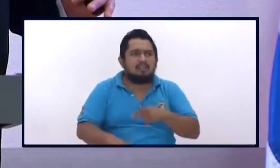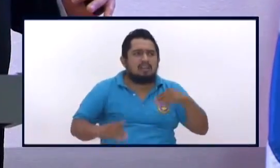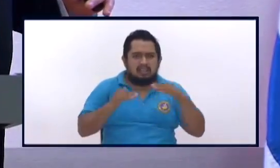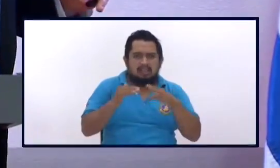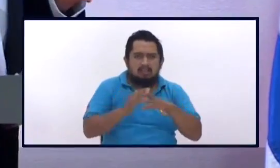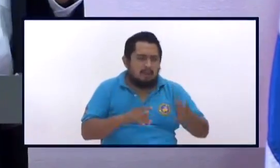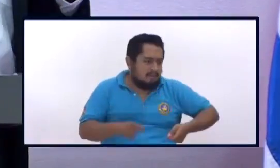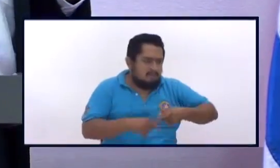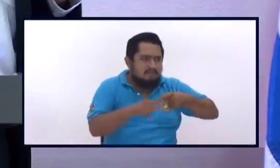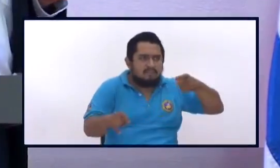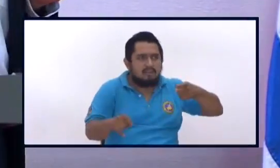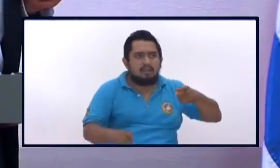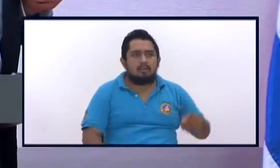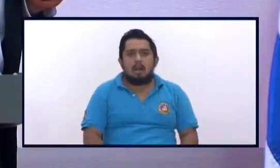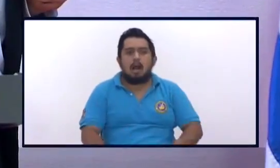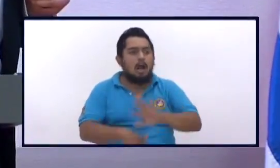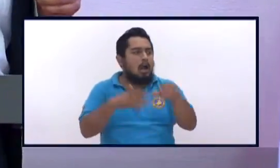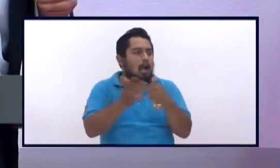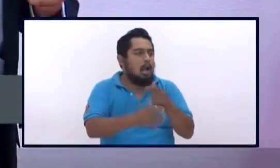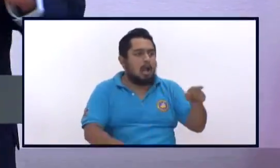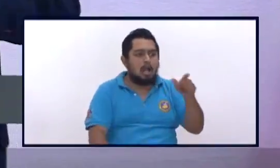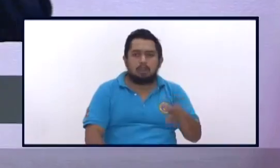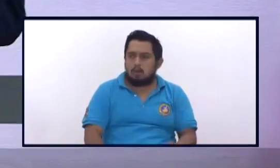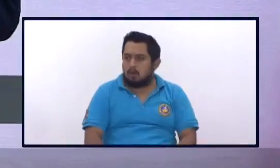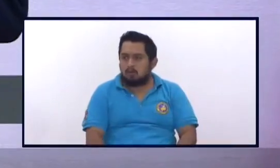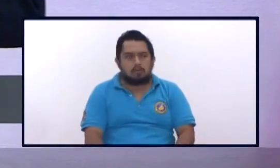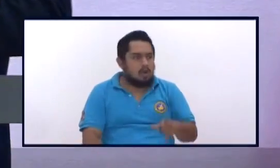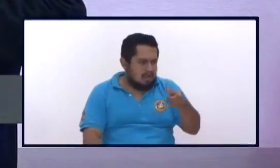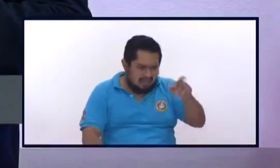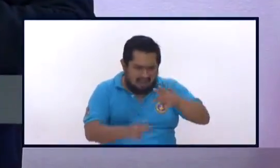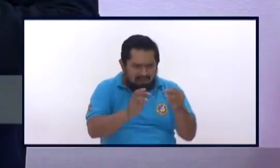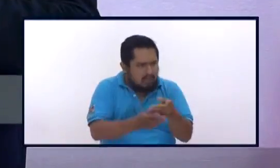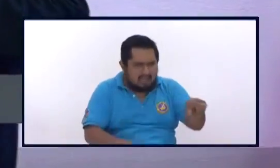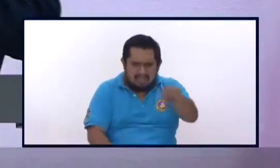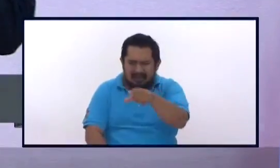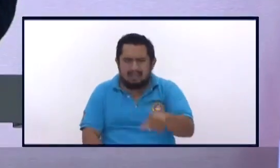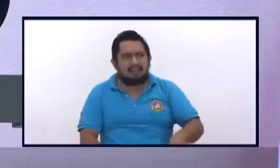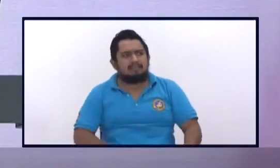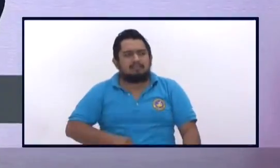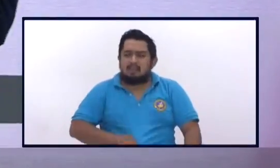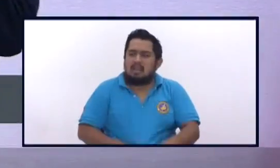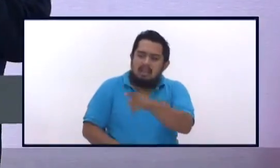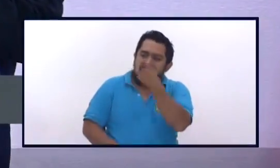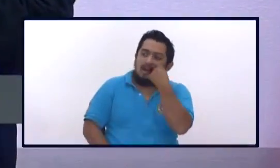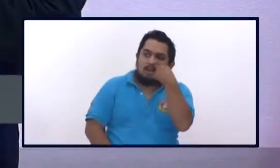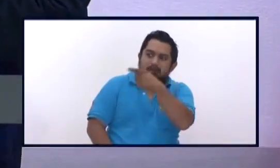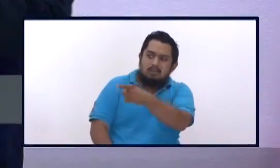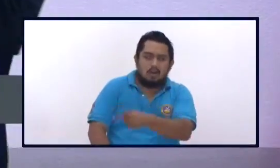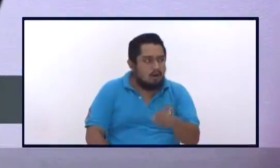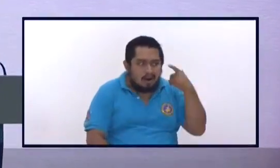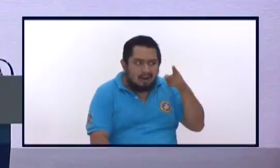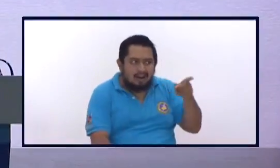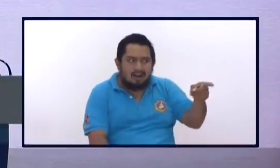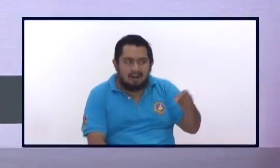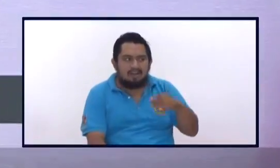adecuándolos pero hoy resulta que todos viven aquí a hombre han sido marero a el capital del ojo y el borde como que no ha vendido